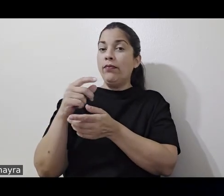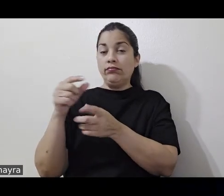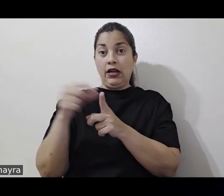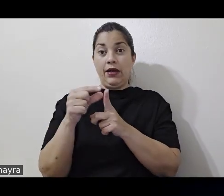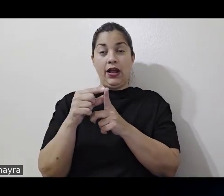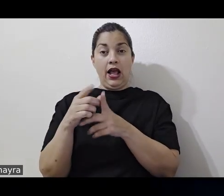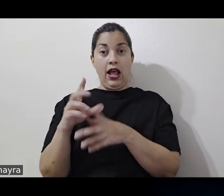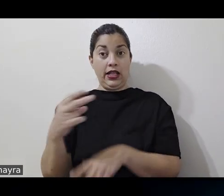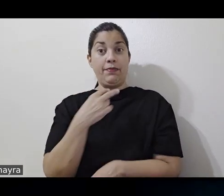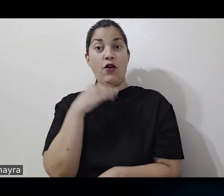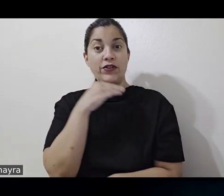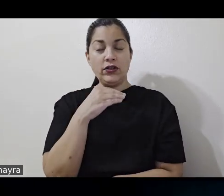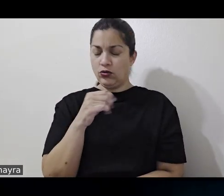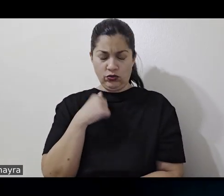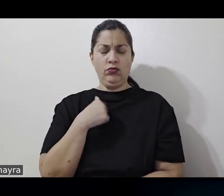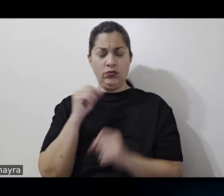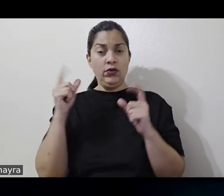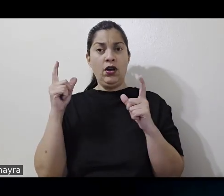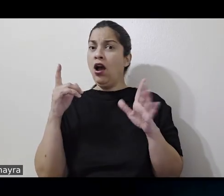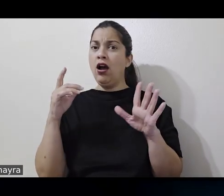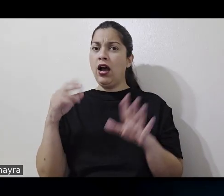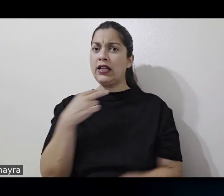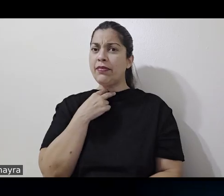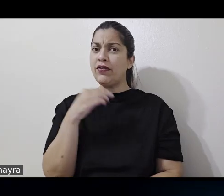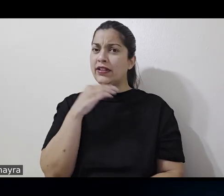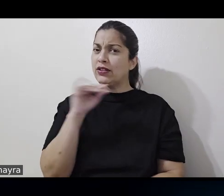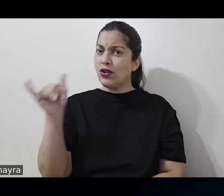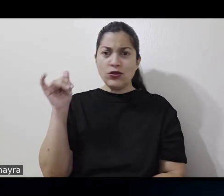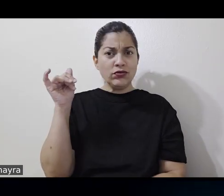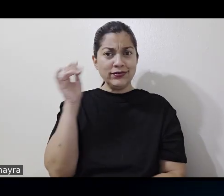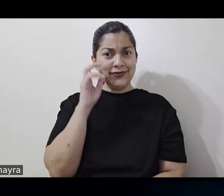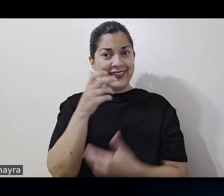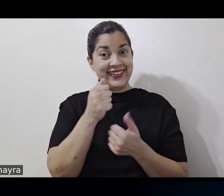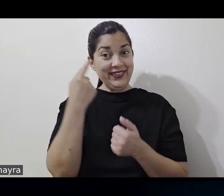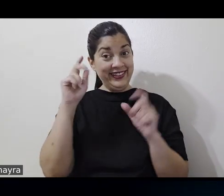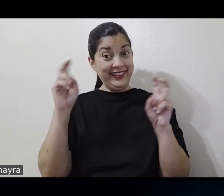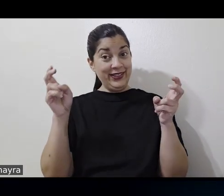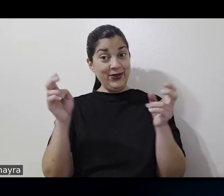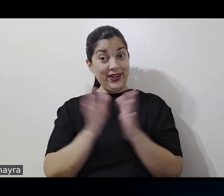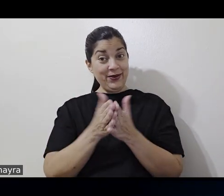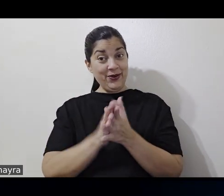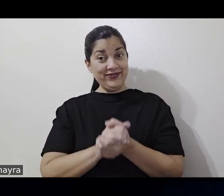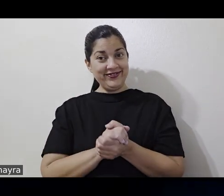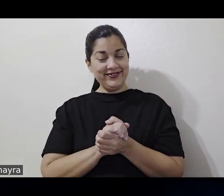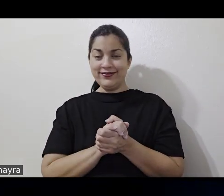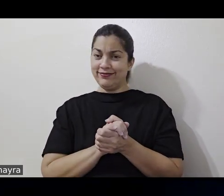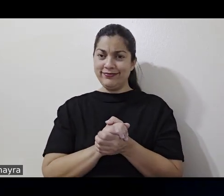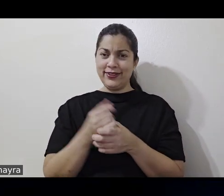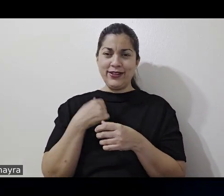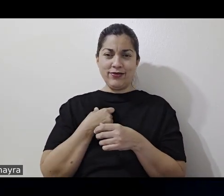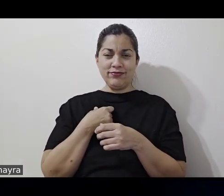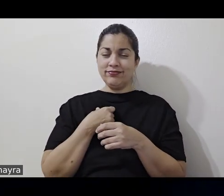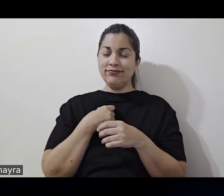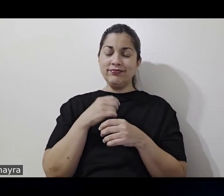yo ahí dije, me desperté. Atrapado Ficticio, eso suena interesante como para el título del libro. Y me desvelé